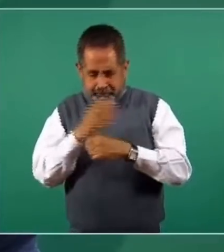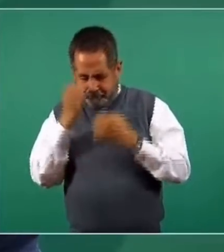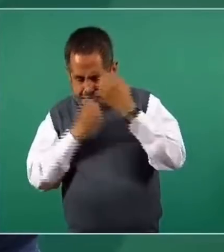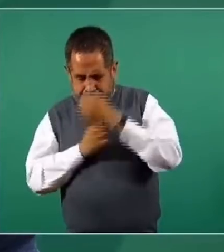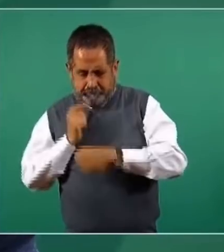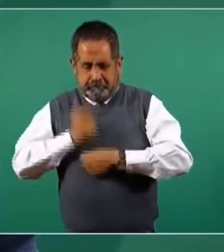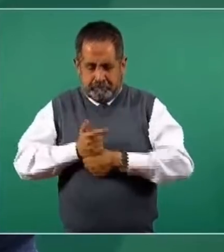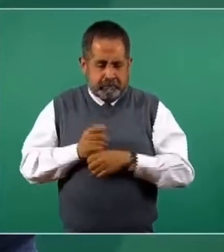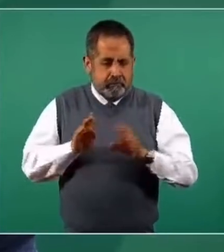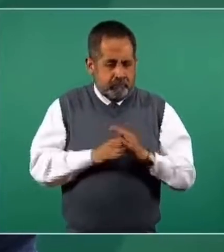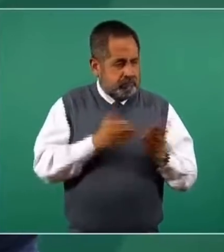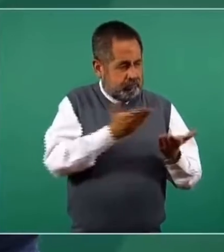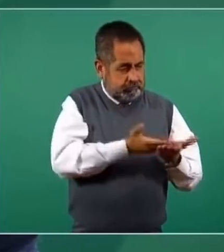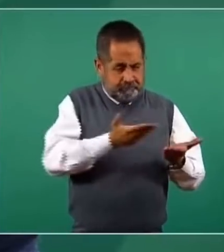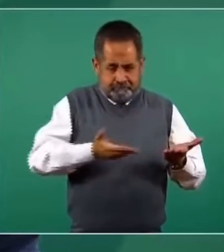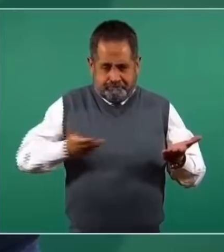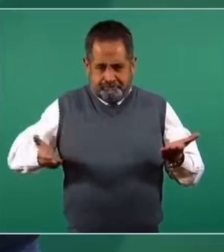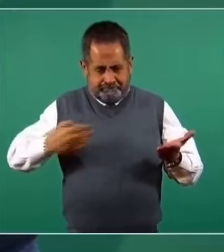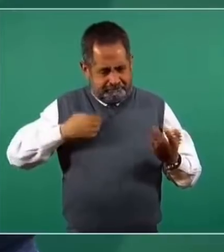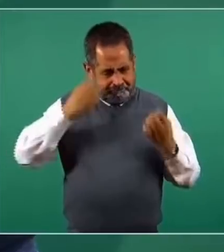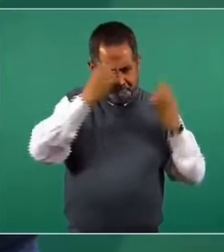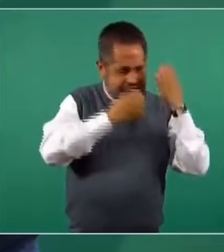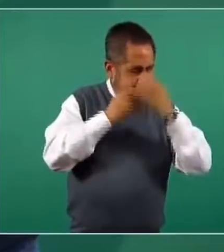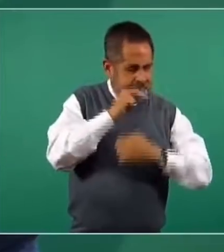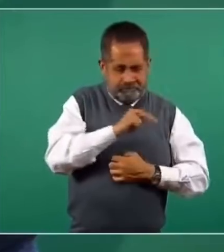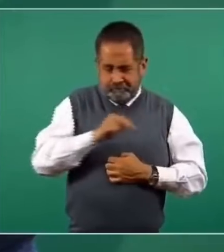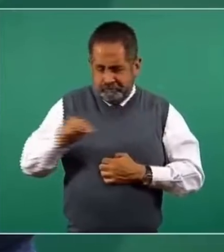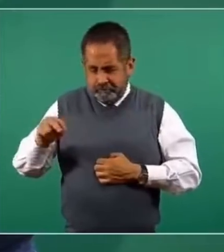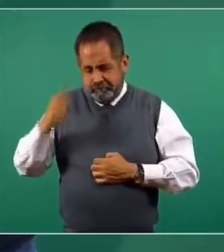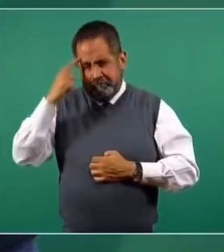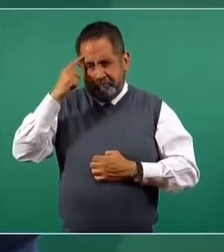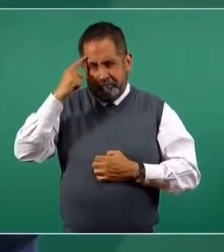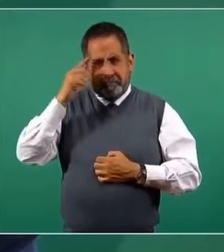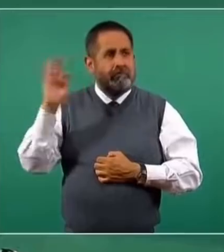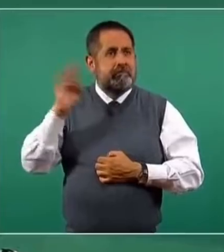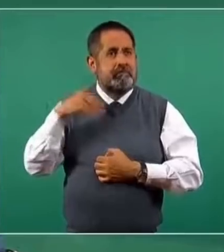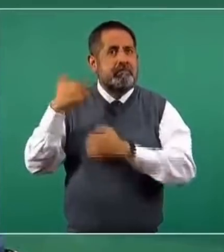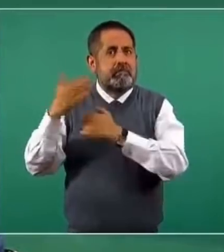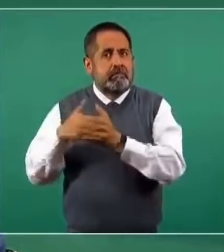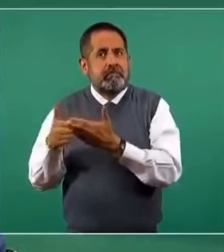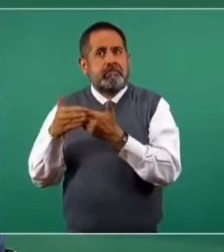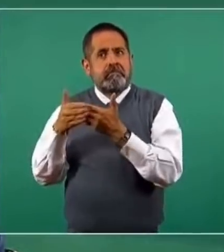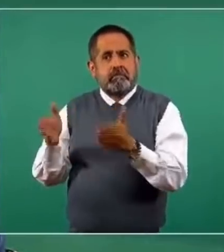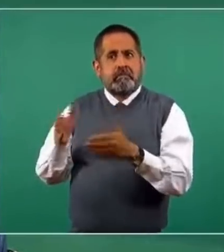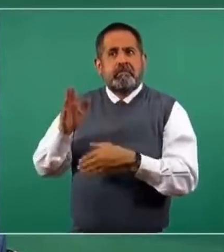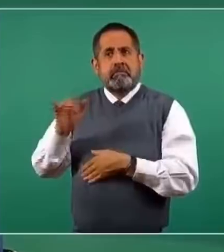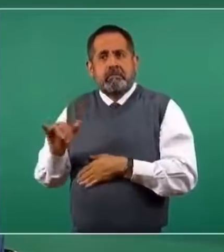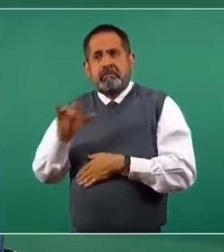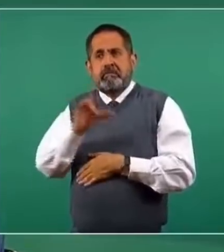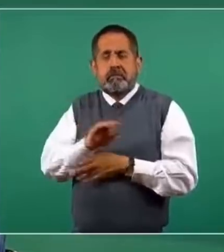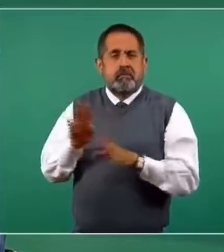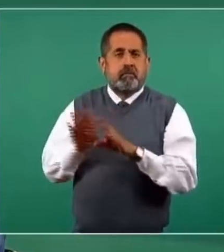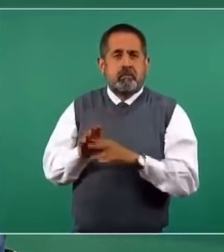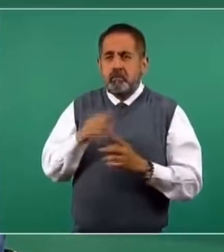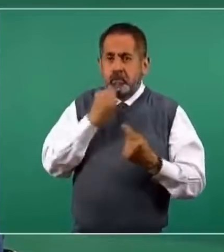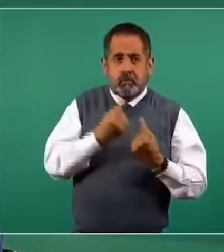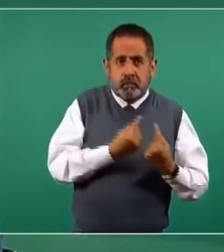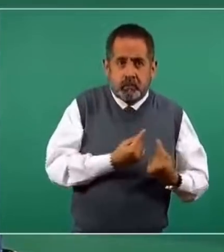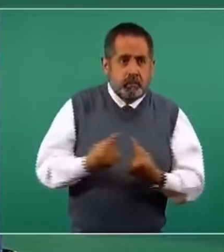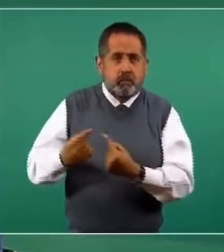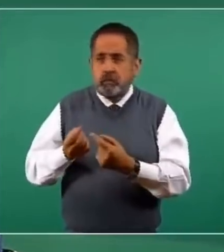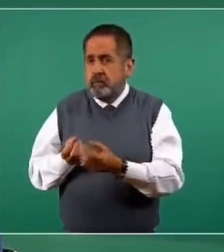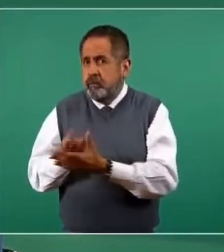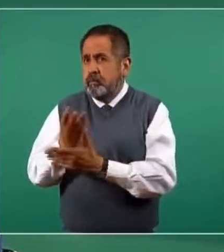la epidemia de COVID y también sobre las consecuencias de tener, sobre todo niñas y niños fuera